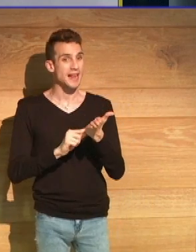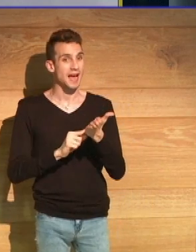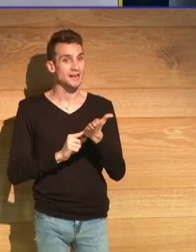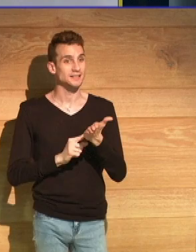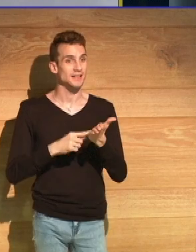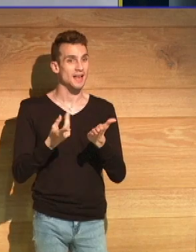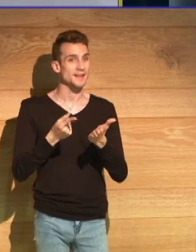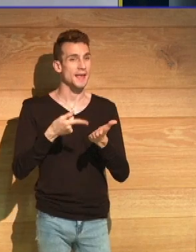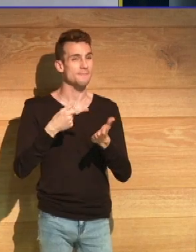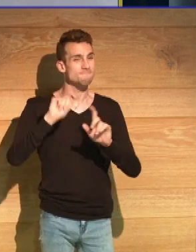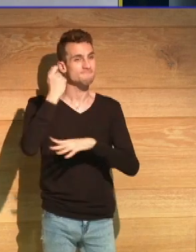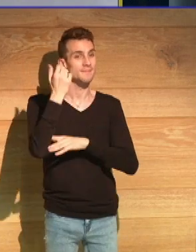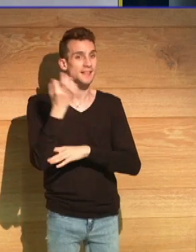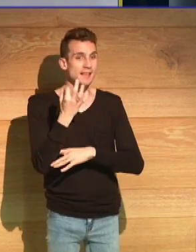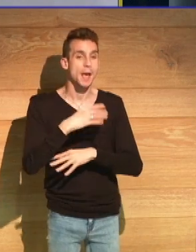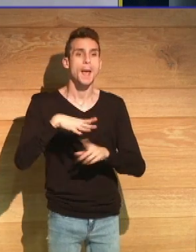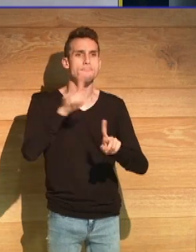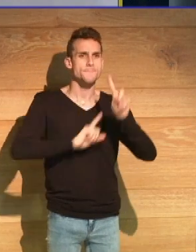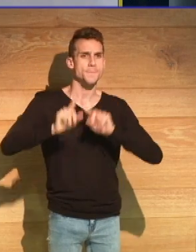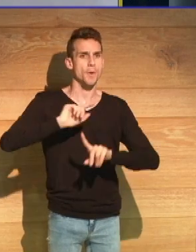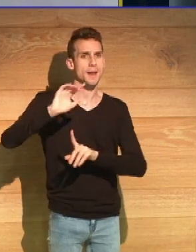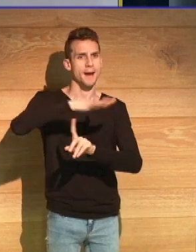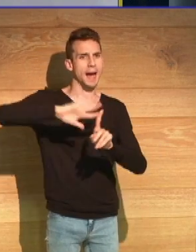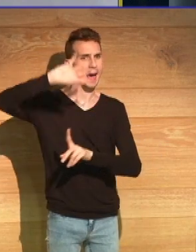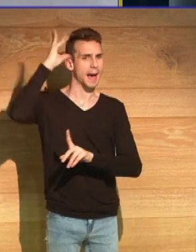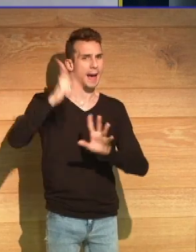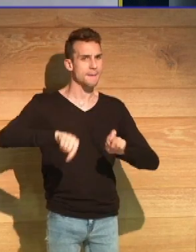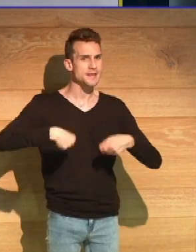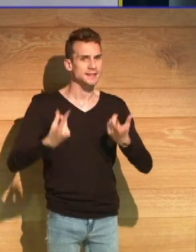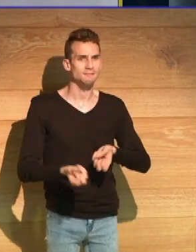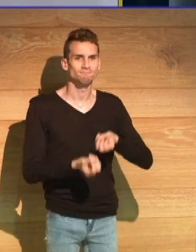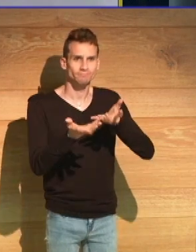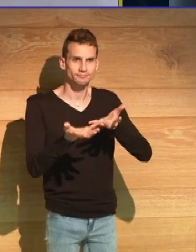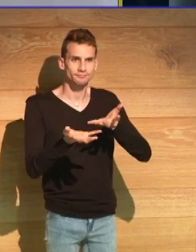un problema ambiental y llevarlo a